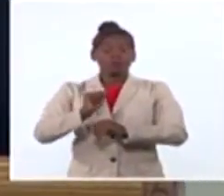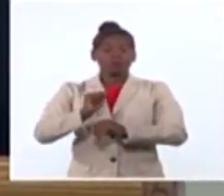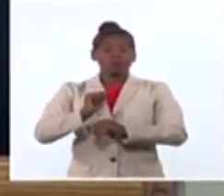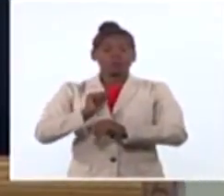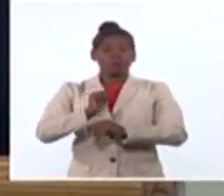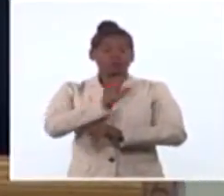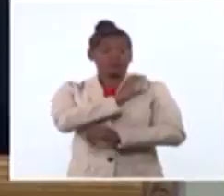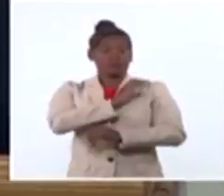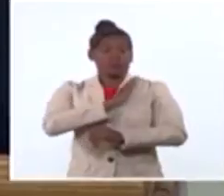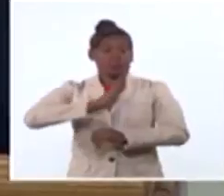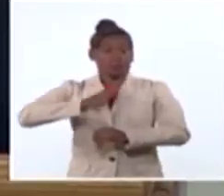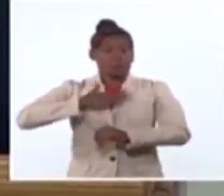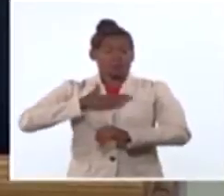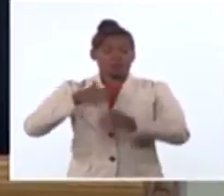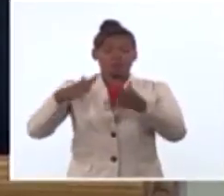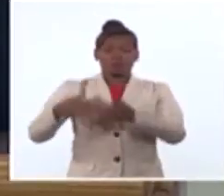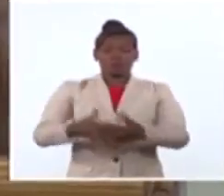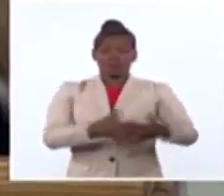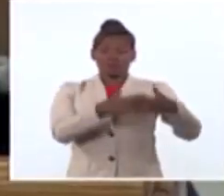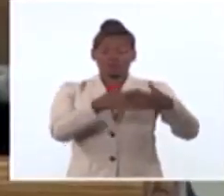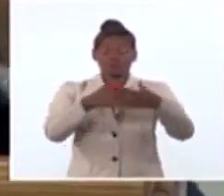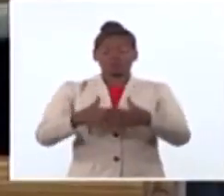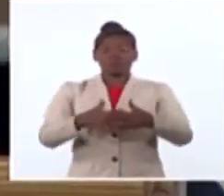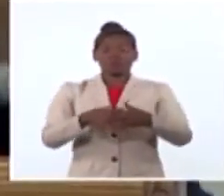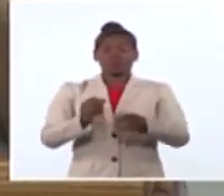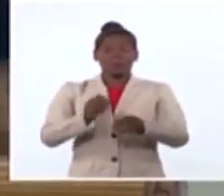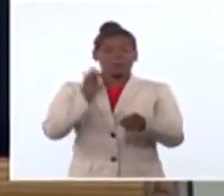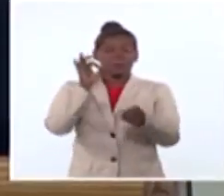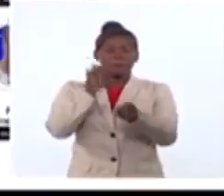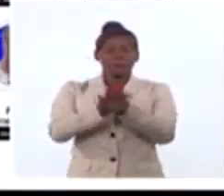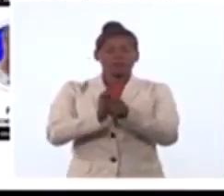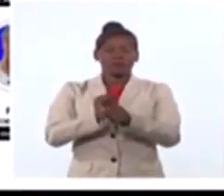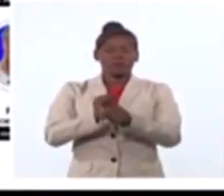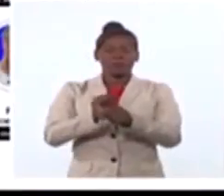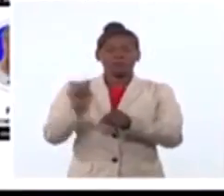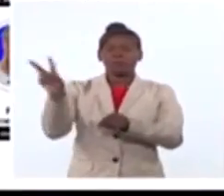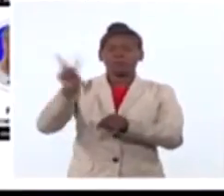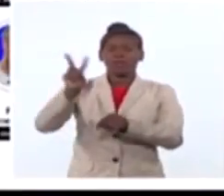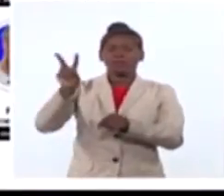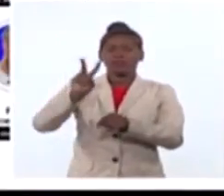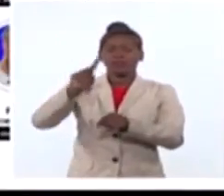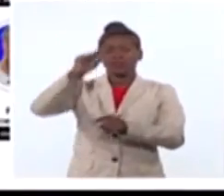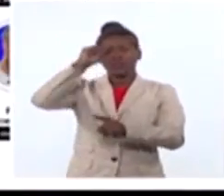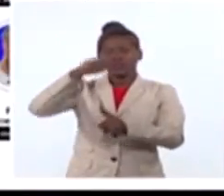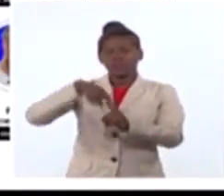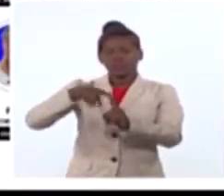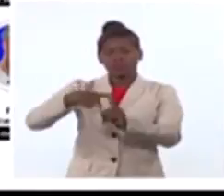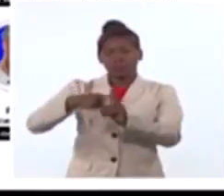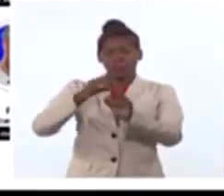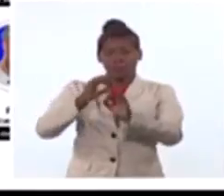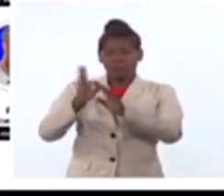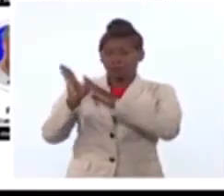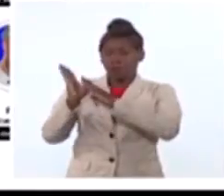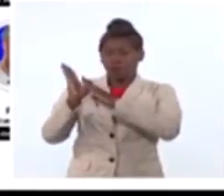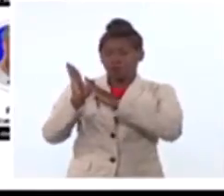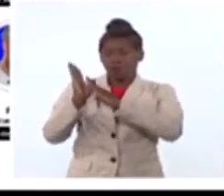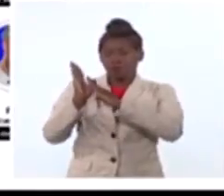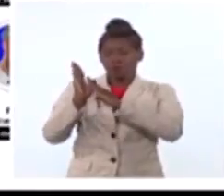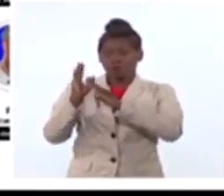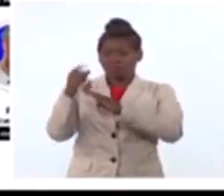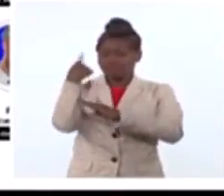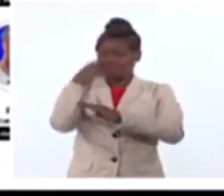el 22 de septiembre, casi una diaria, dirigidas todas a